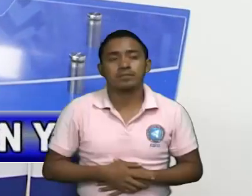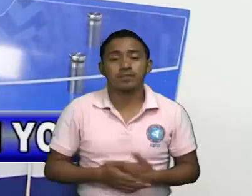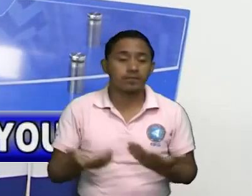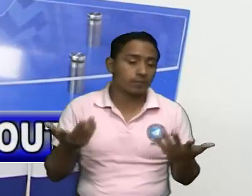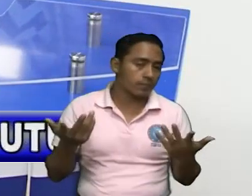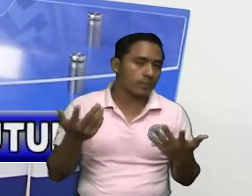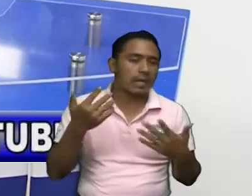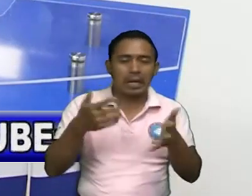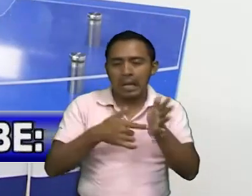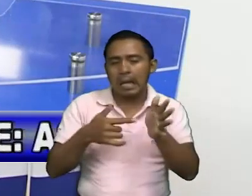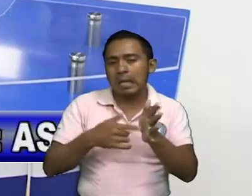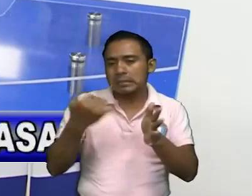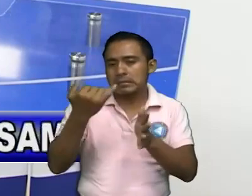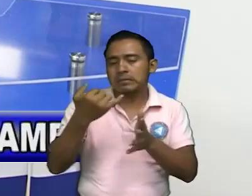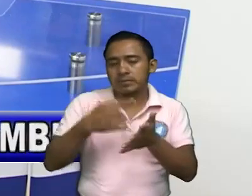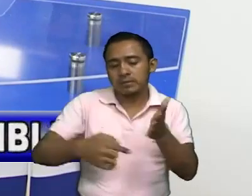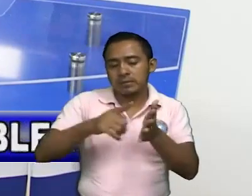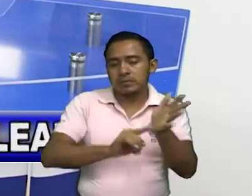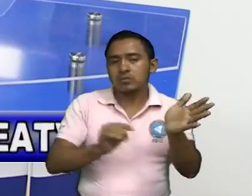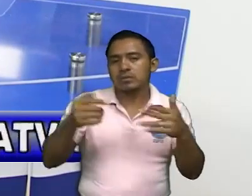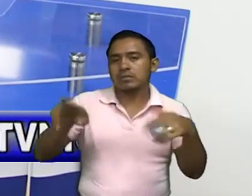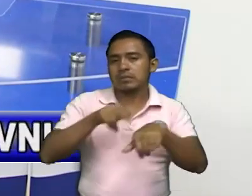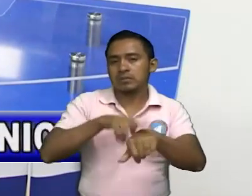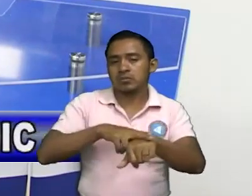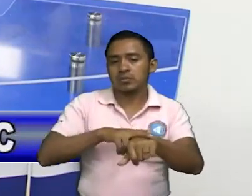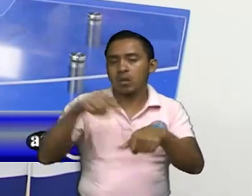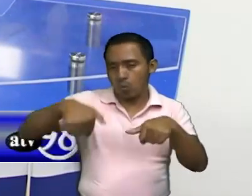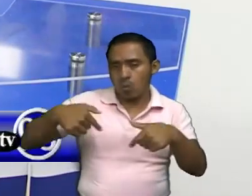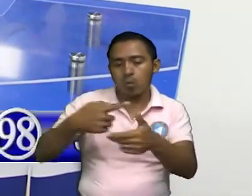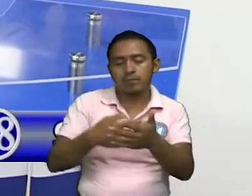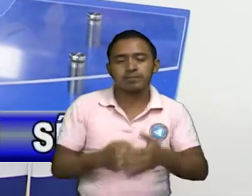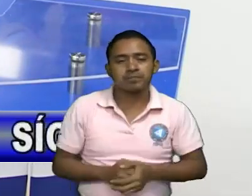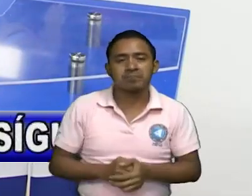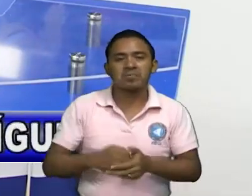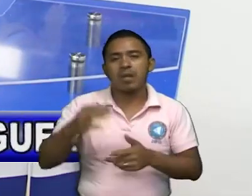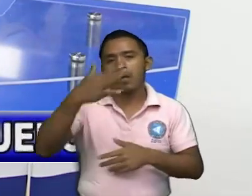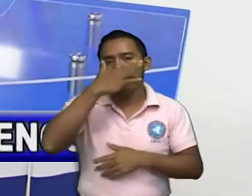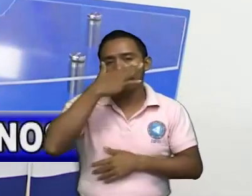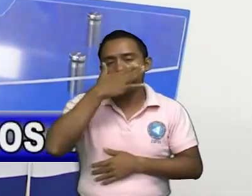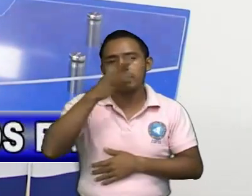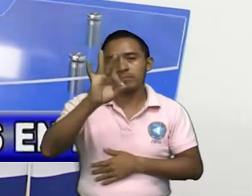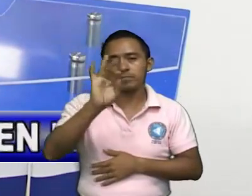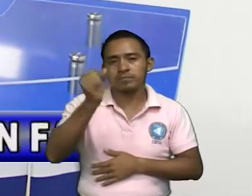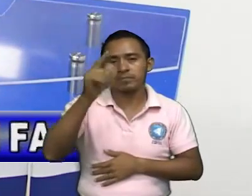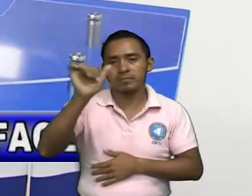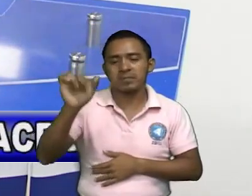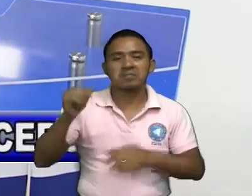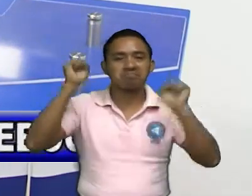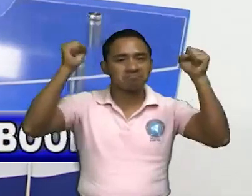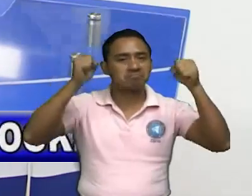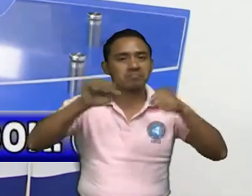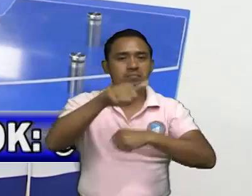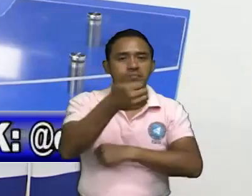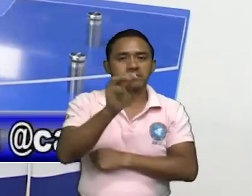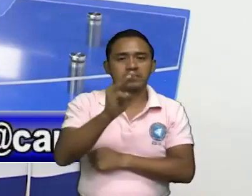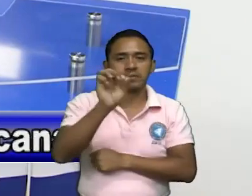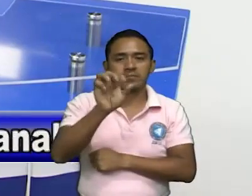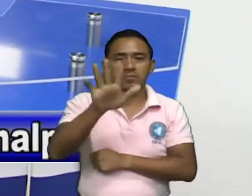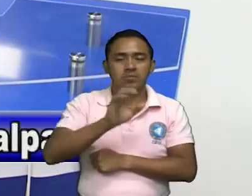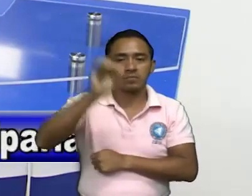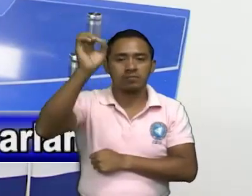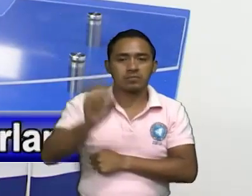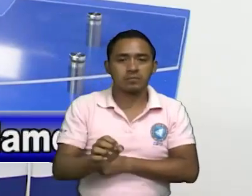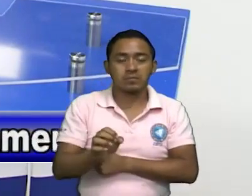Si las elecciones nacionales fueran hoy, el Frente Sandinista de Liberación Nacional ganaría con un 63.5% los